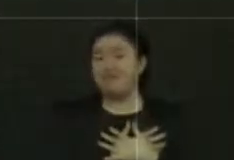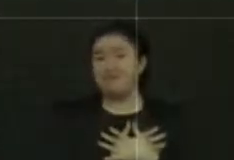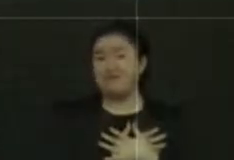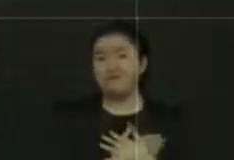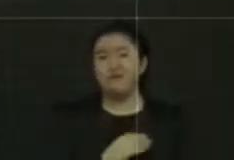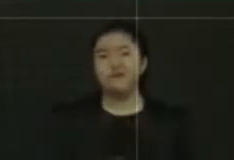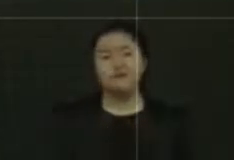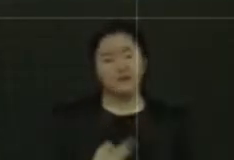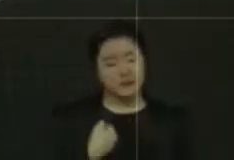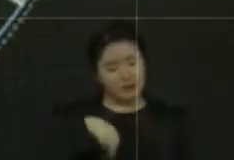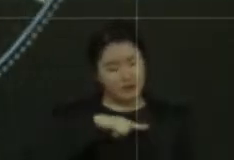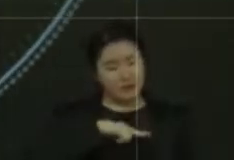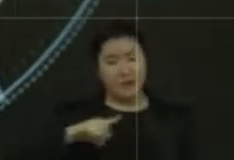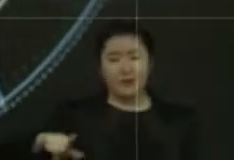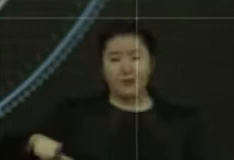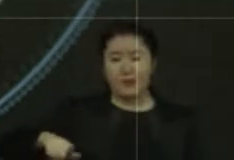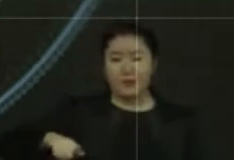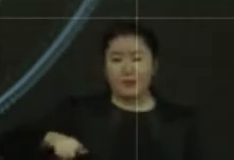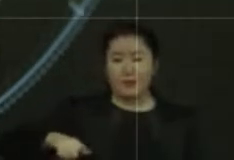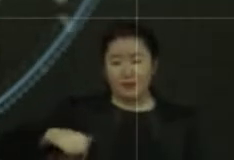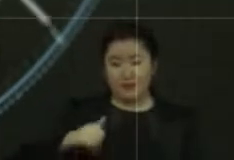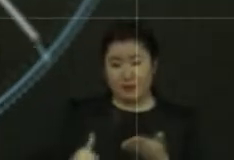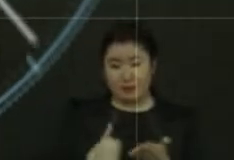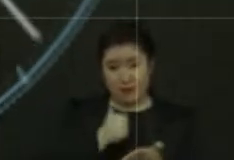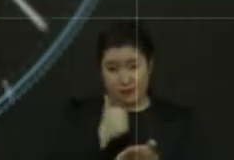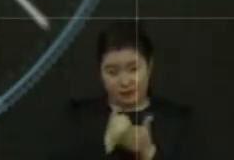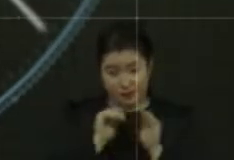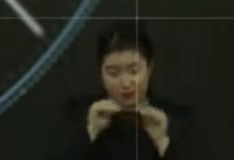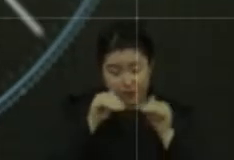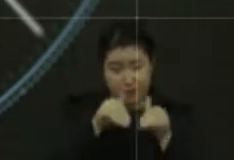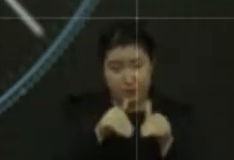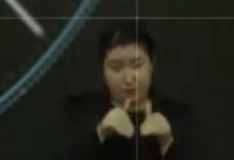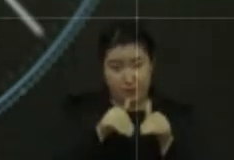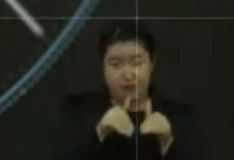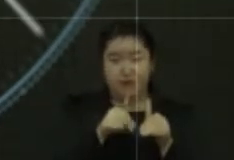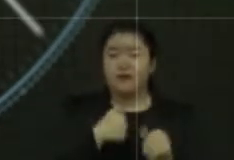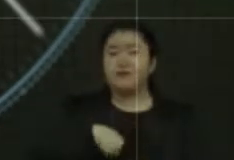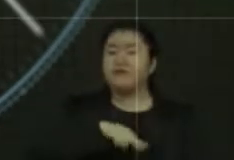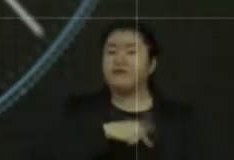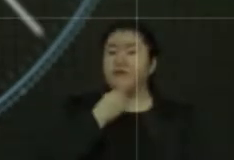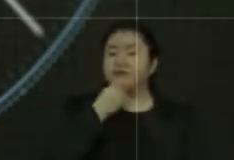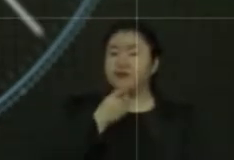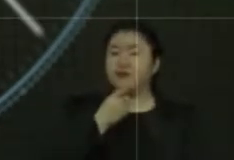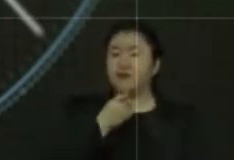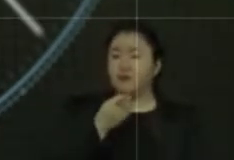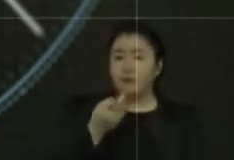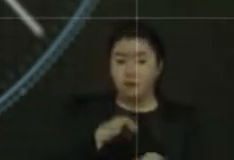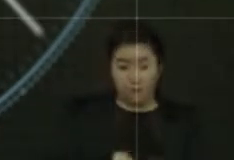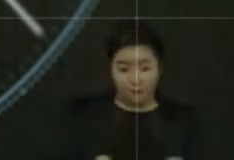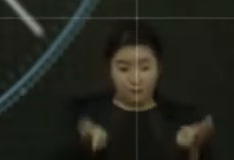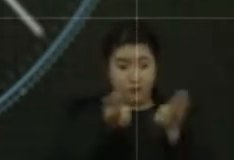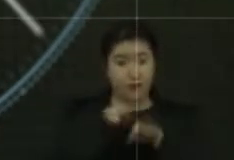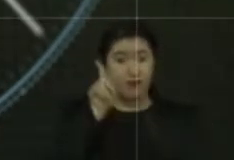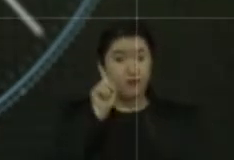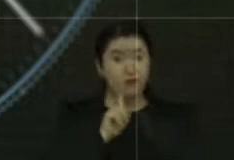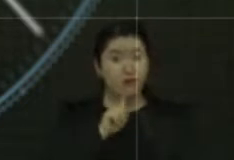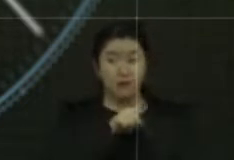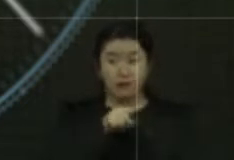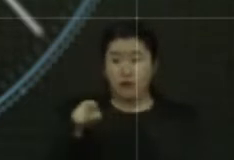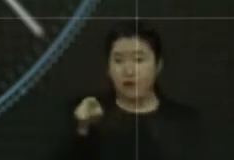Desde que llegamos al gobierno de la ciudad, planteamos la necesidad del reconocimiento de las mujeres en la historia de México, en la historia de nuestra